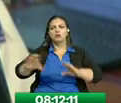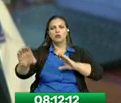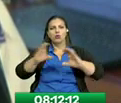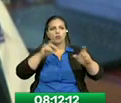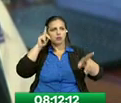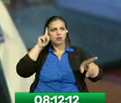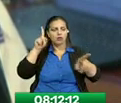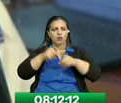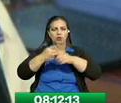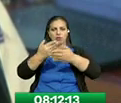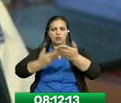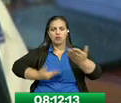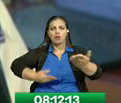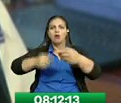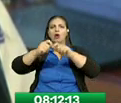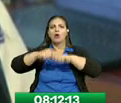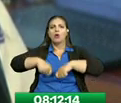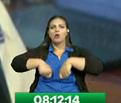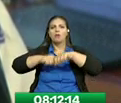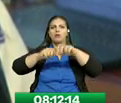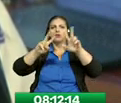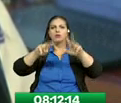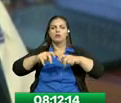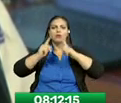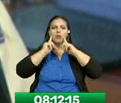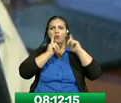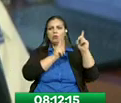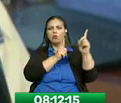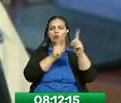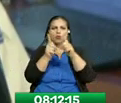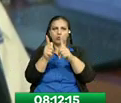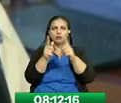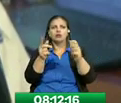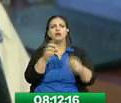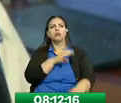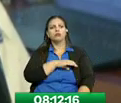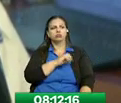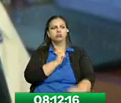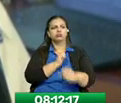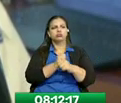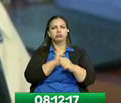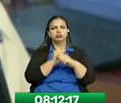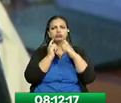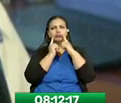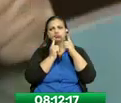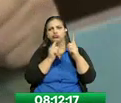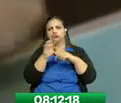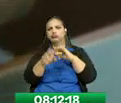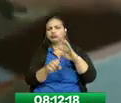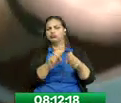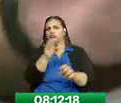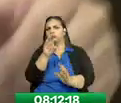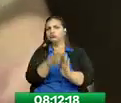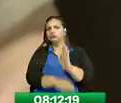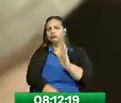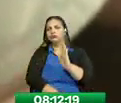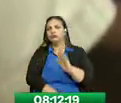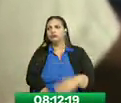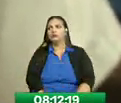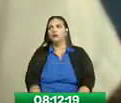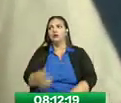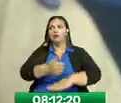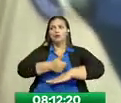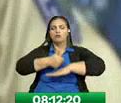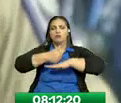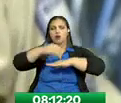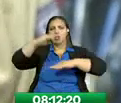fortaleciendo la prevención situacional, y nosotros con el trabajo disuasivo y reduciendo las vulnerabilidades. Un comandante que no quiere perder